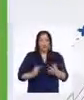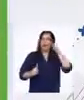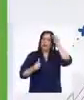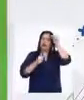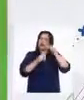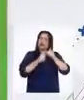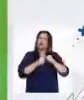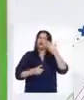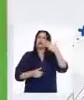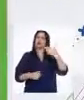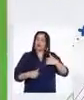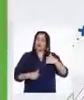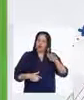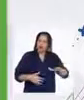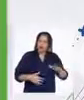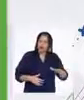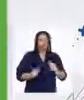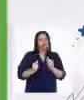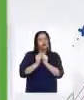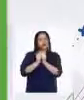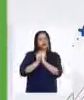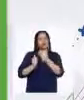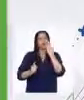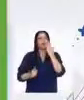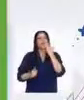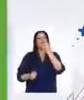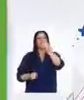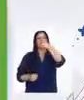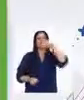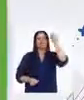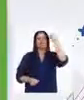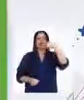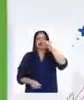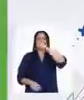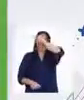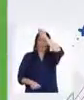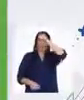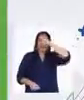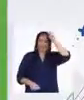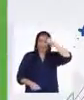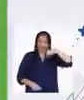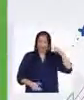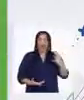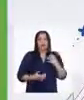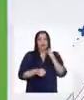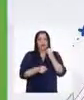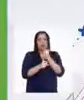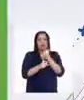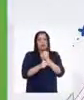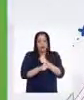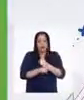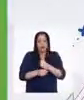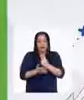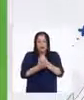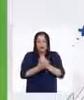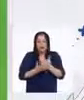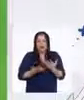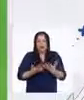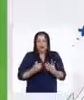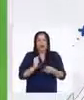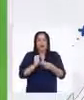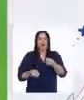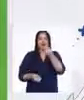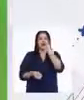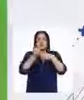haber acompañado a mi mamá a sus viajes en la sierra, en Ancash, para trabajar por mejorar la seguridad alimentaria de